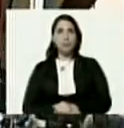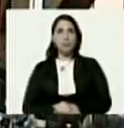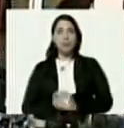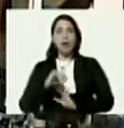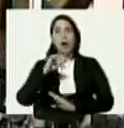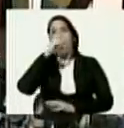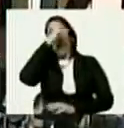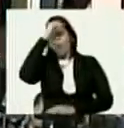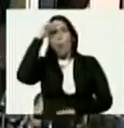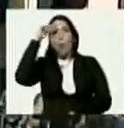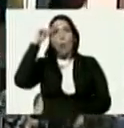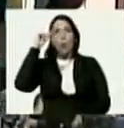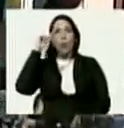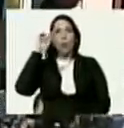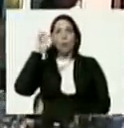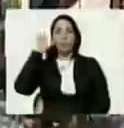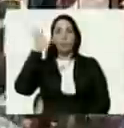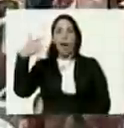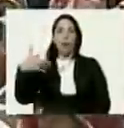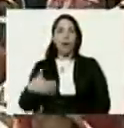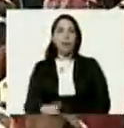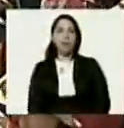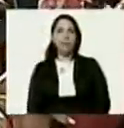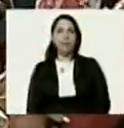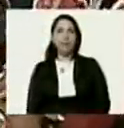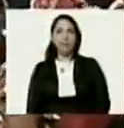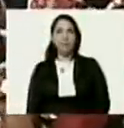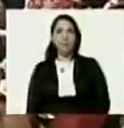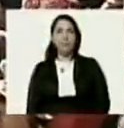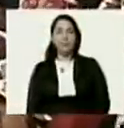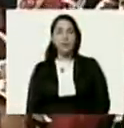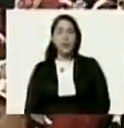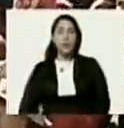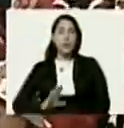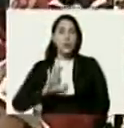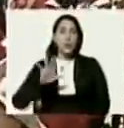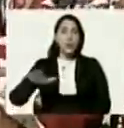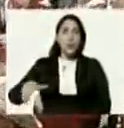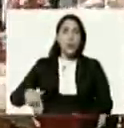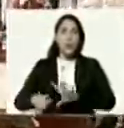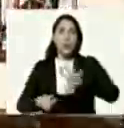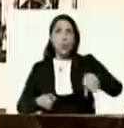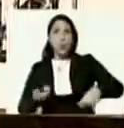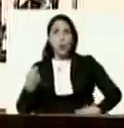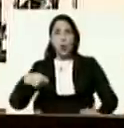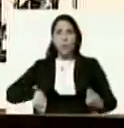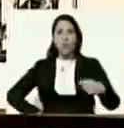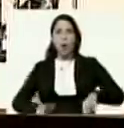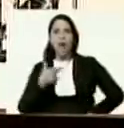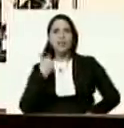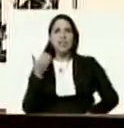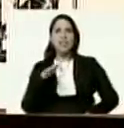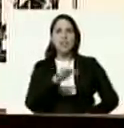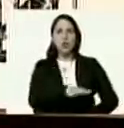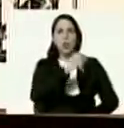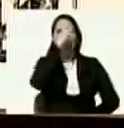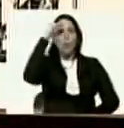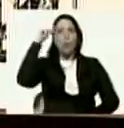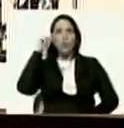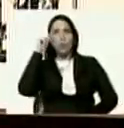Julio Borges, Naguará, el corrupto y asesino de Julio Borges.